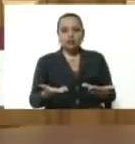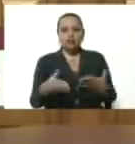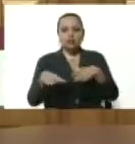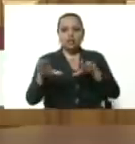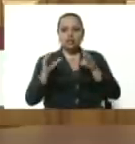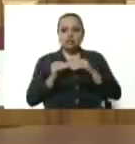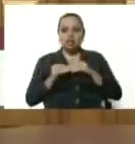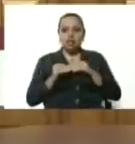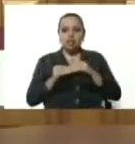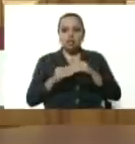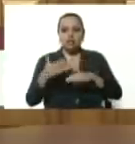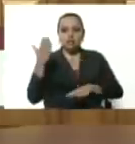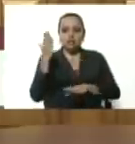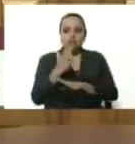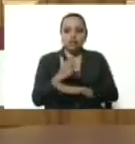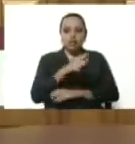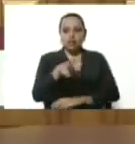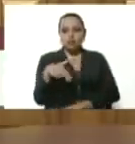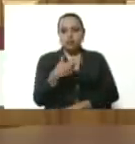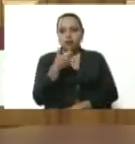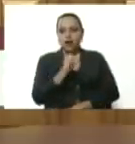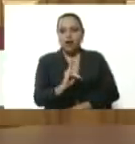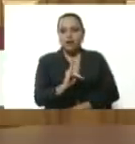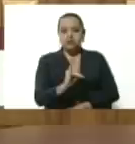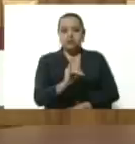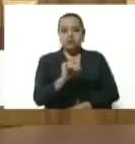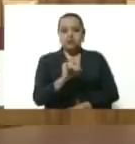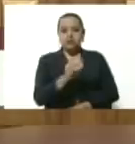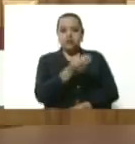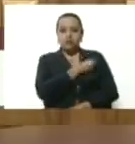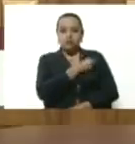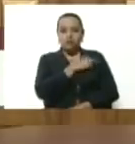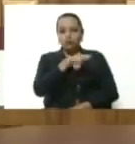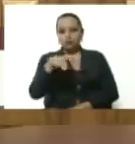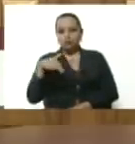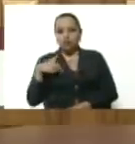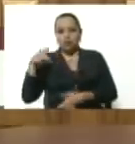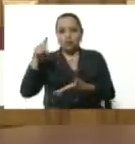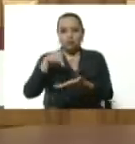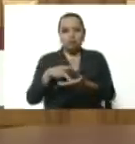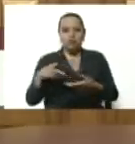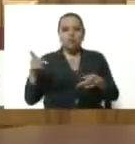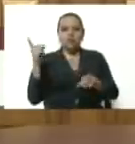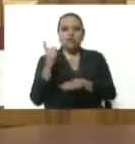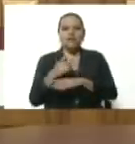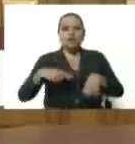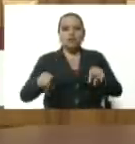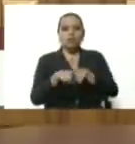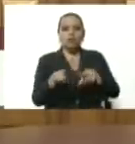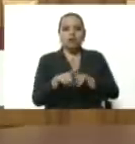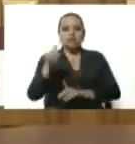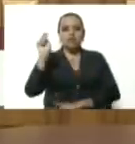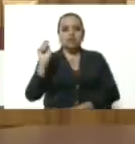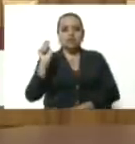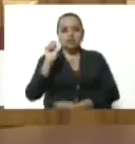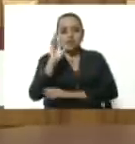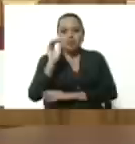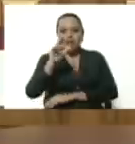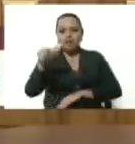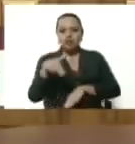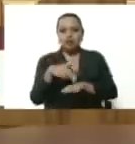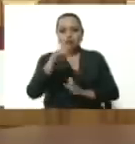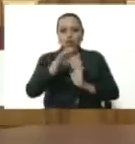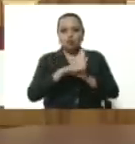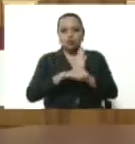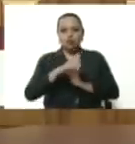indicado y en consecuencia nuestra posición debe ser la de la Asamblea Nacional Constituyente. Nosotros